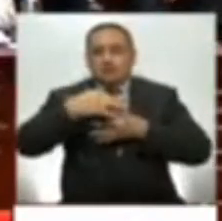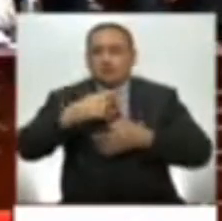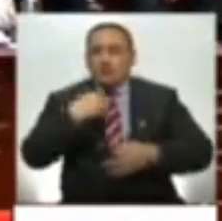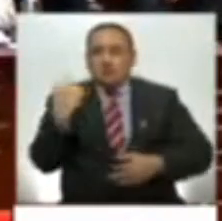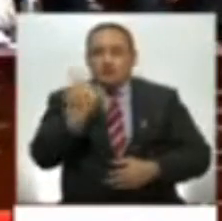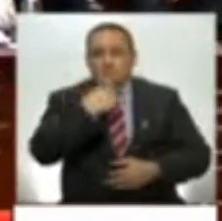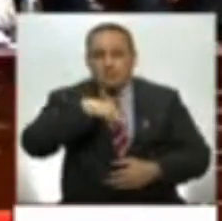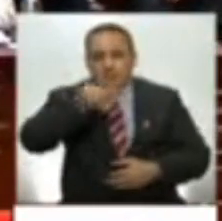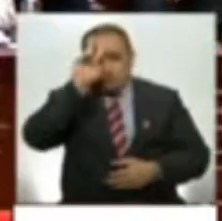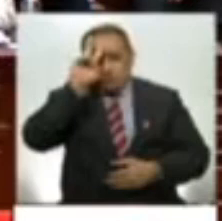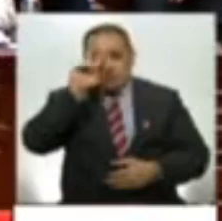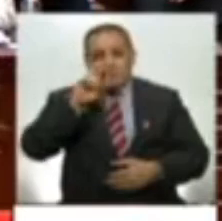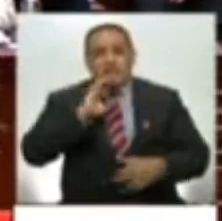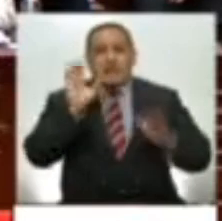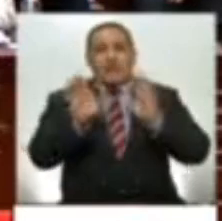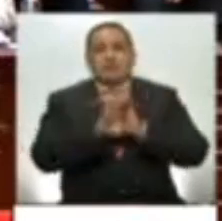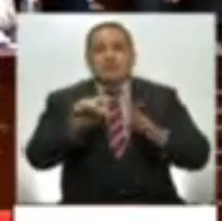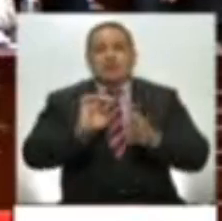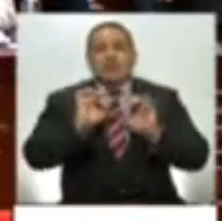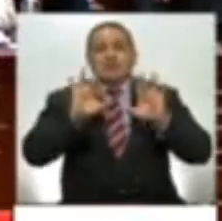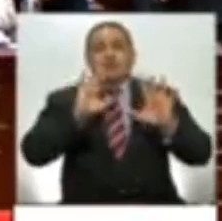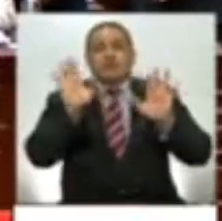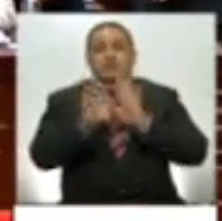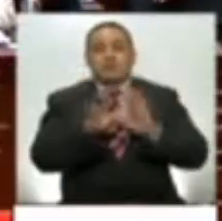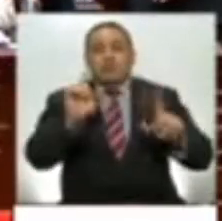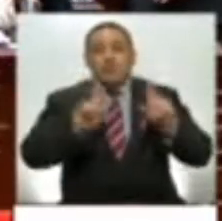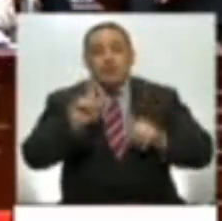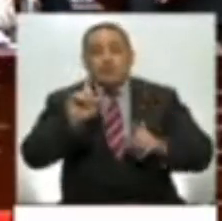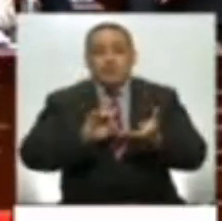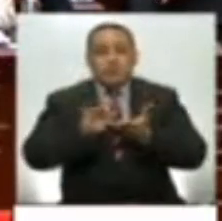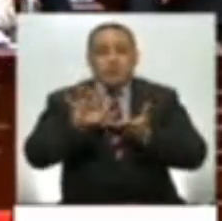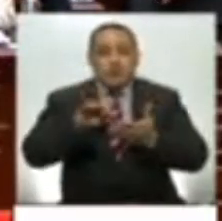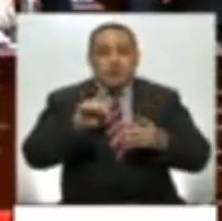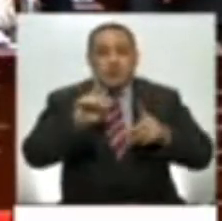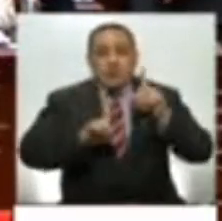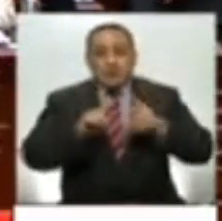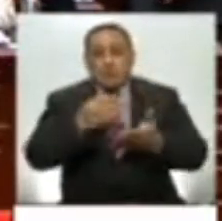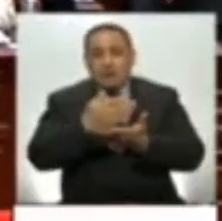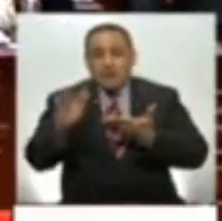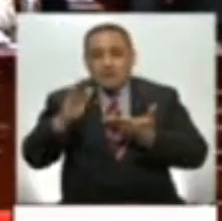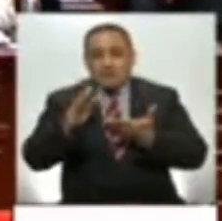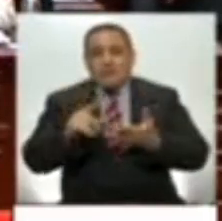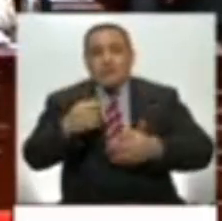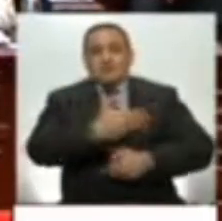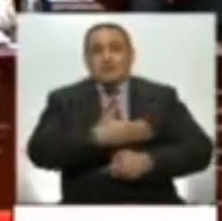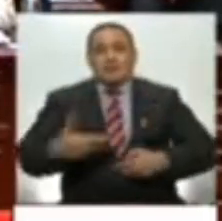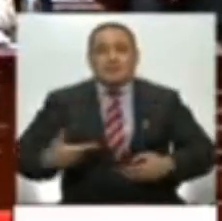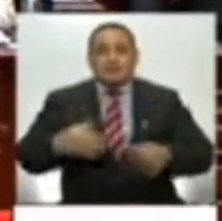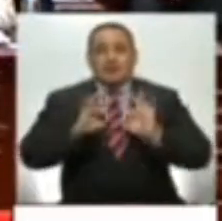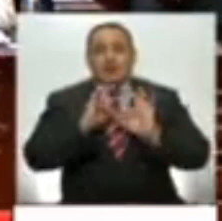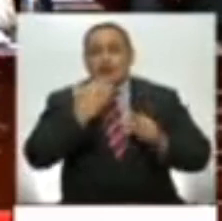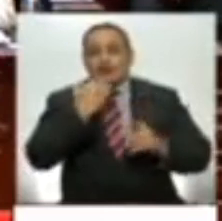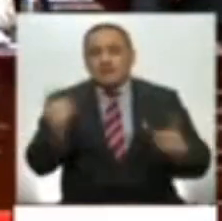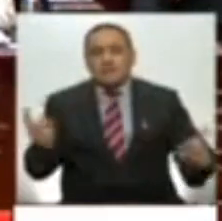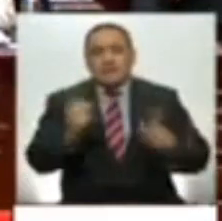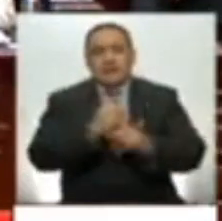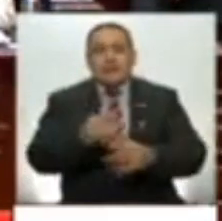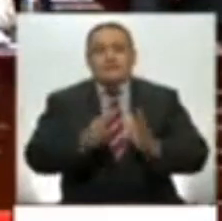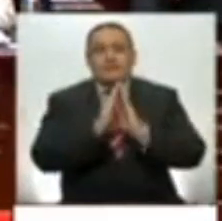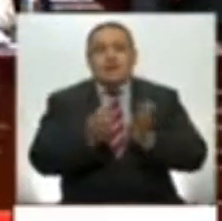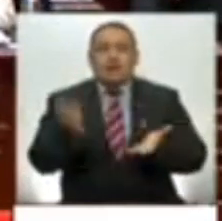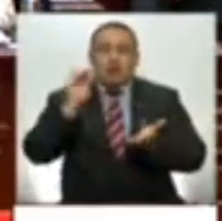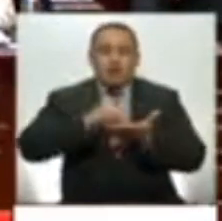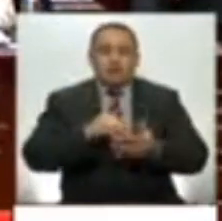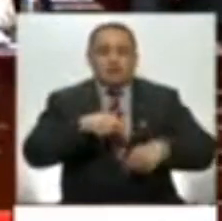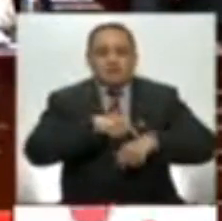país. En caso de vacancia de cualquiera de los cargos de la mesa directiva, el presidente o quien lo reemplace convocará a